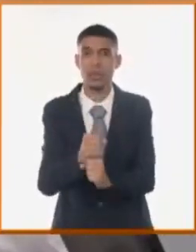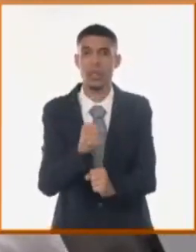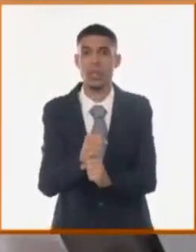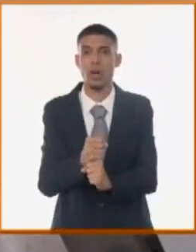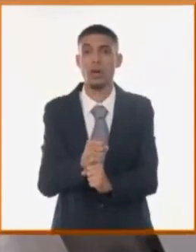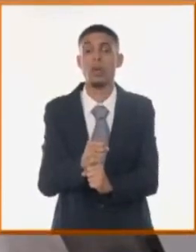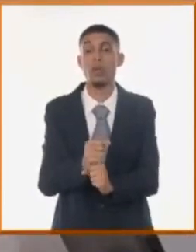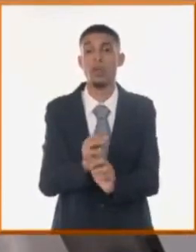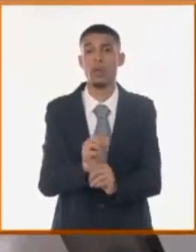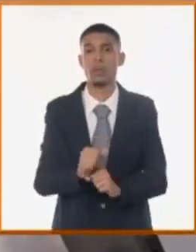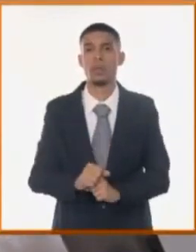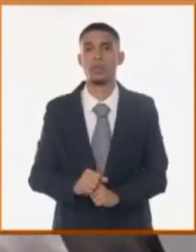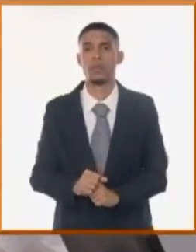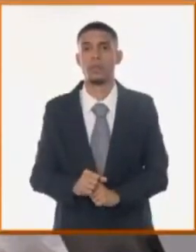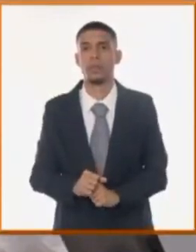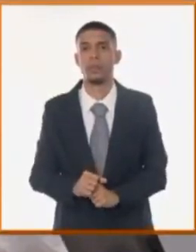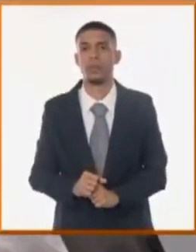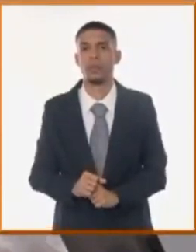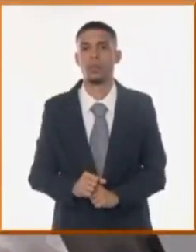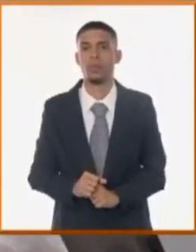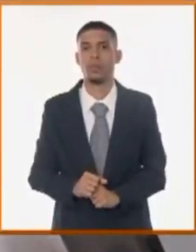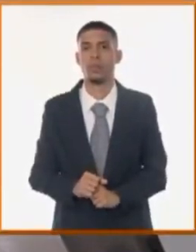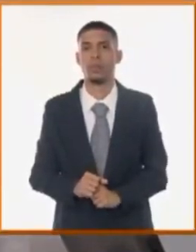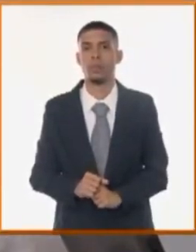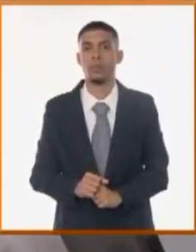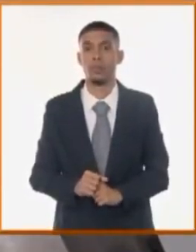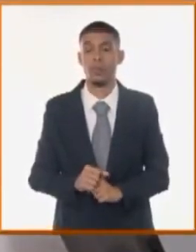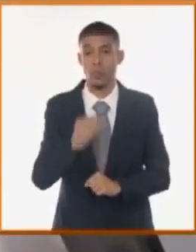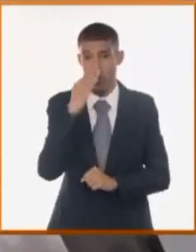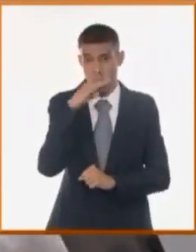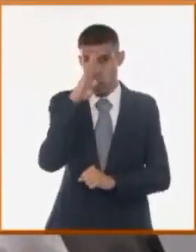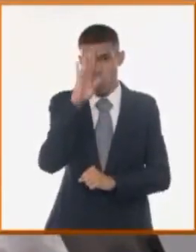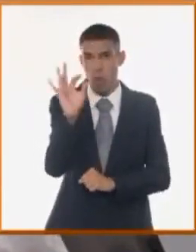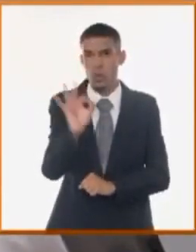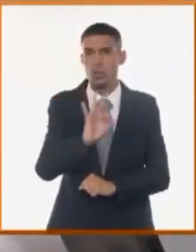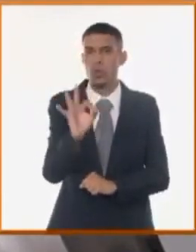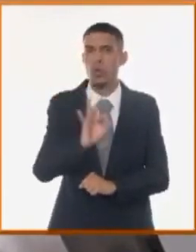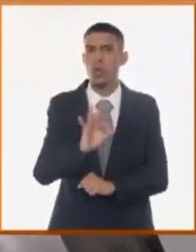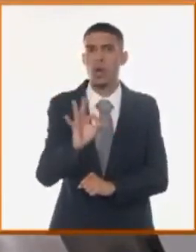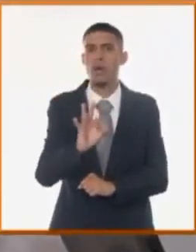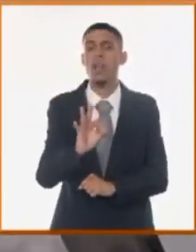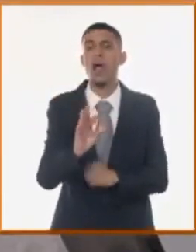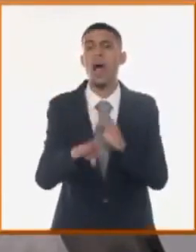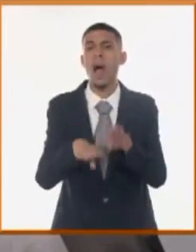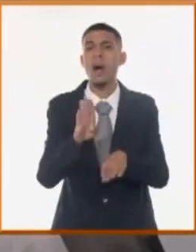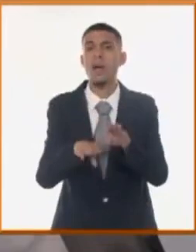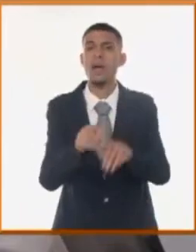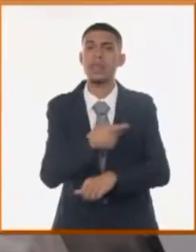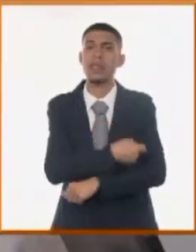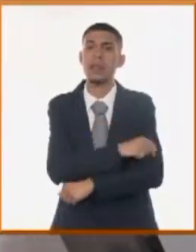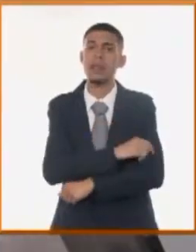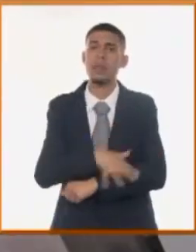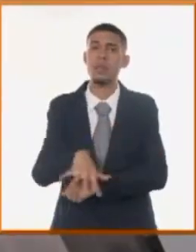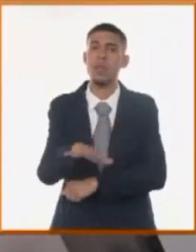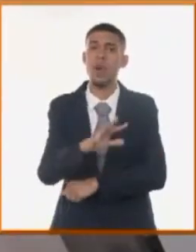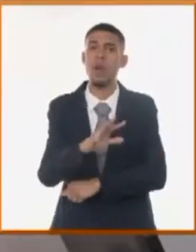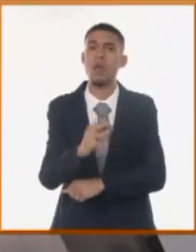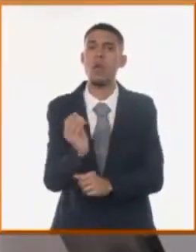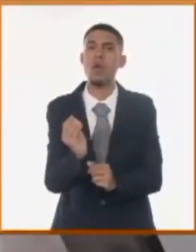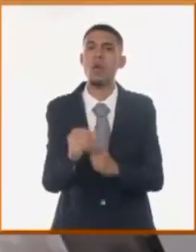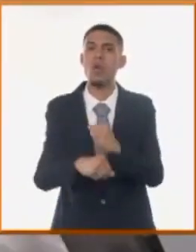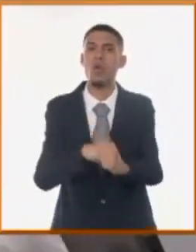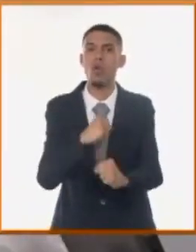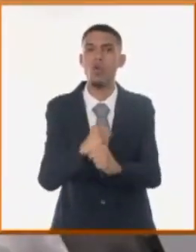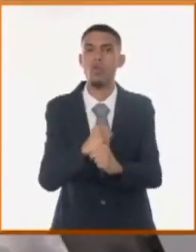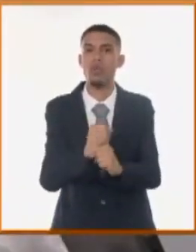de una solución como esta. En Cuba todavía tenemos el celo de usar aplicaciones que creemos que son seguras solo si las tenemos en un entorno